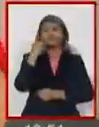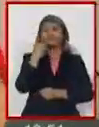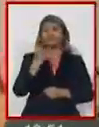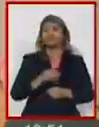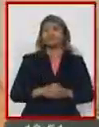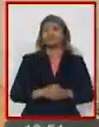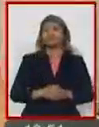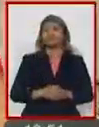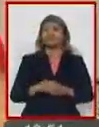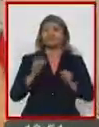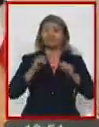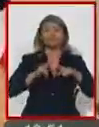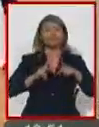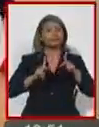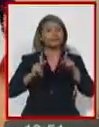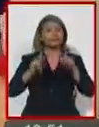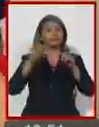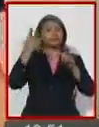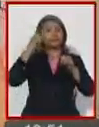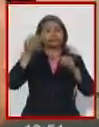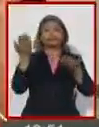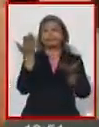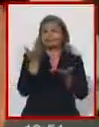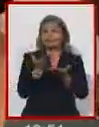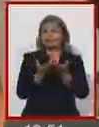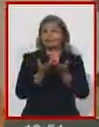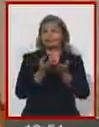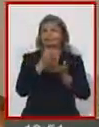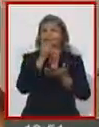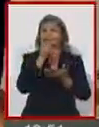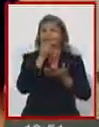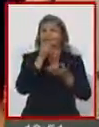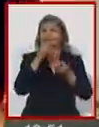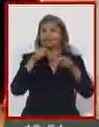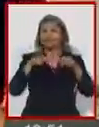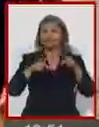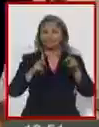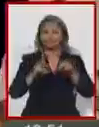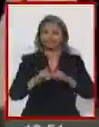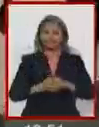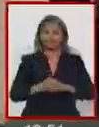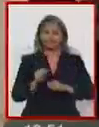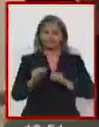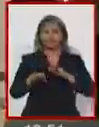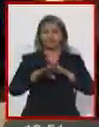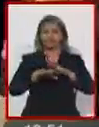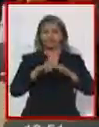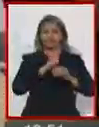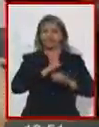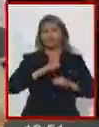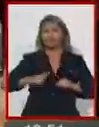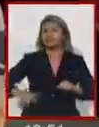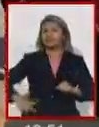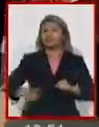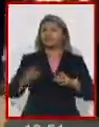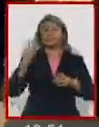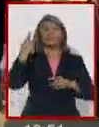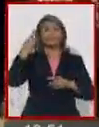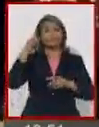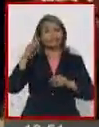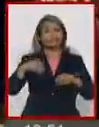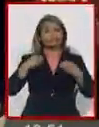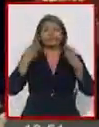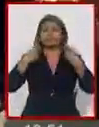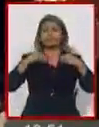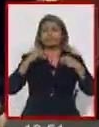dicen ellos que les han dado permiso para... ¿Quién les dio permiso? Aquí en la subalcaldía le han dado permiso para que